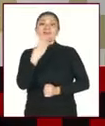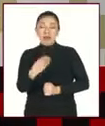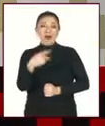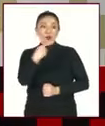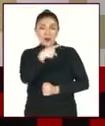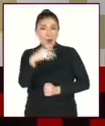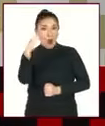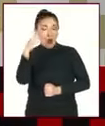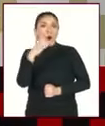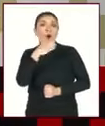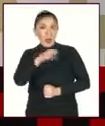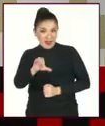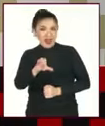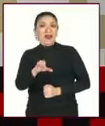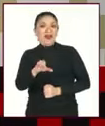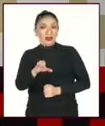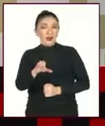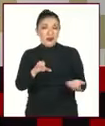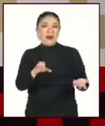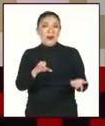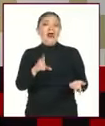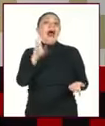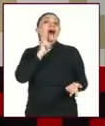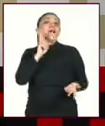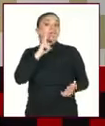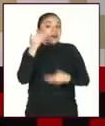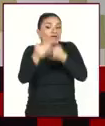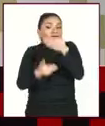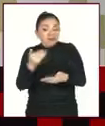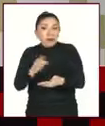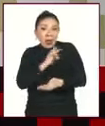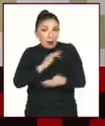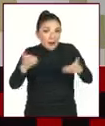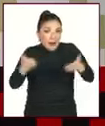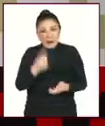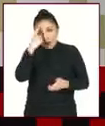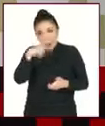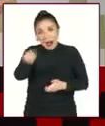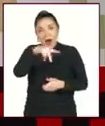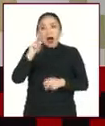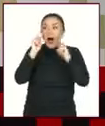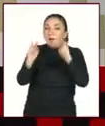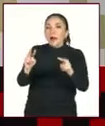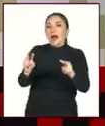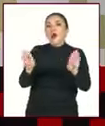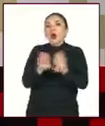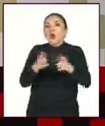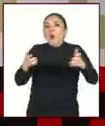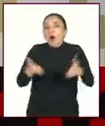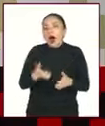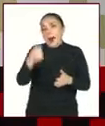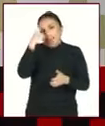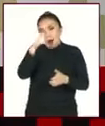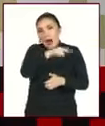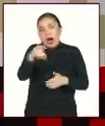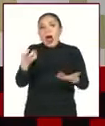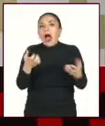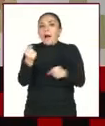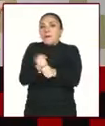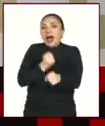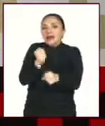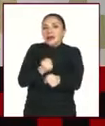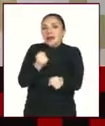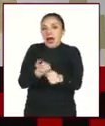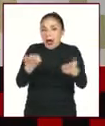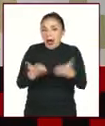comentario, Lore. Vamos a ver qué podemos hacer para poder hacerlo más interactivo, para poder generar este tipo de